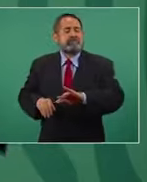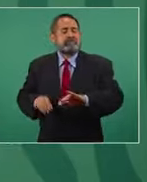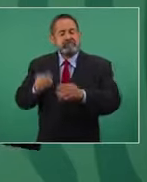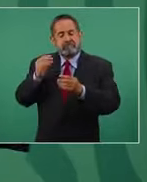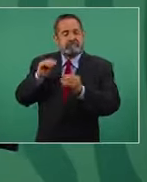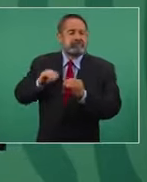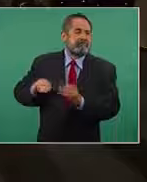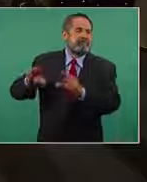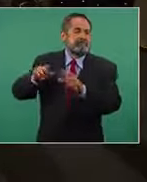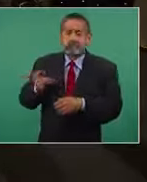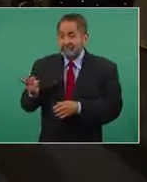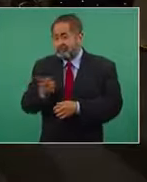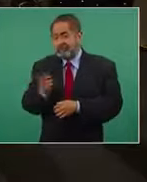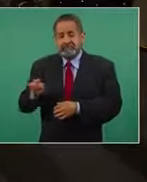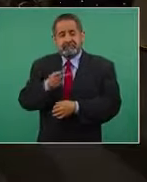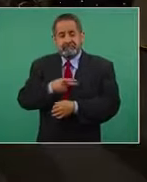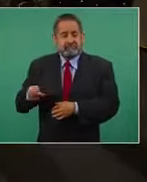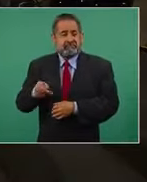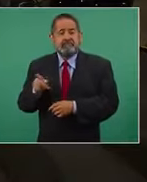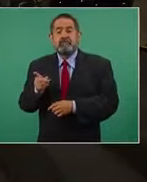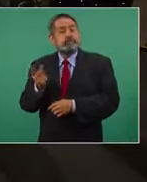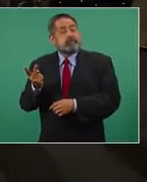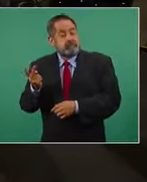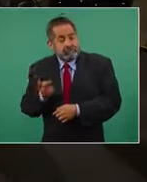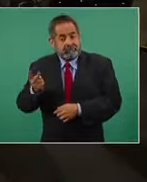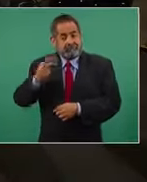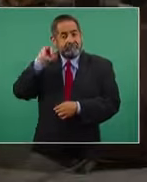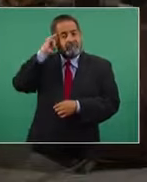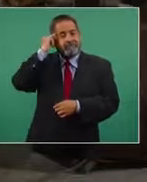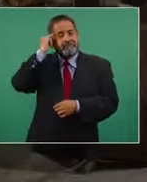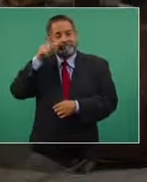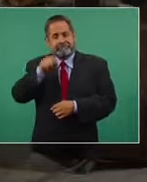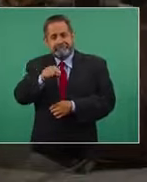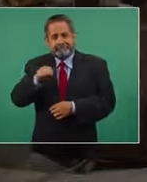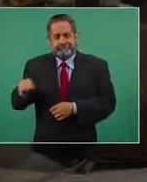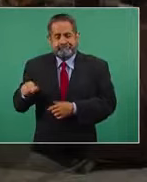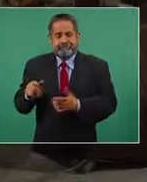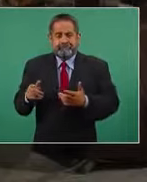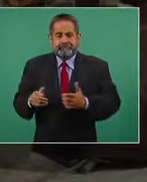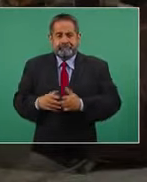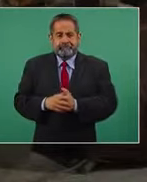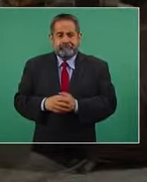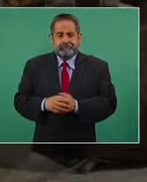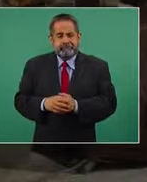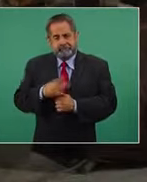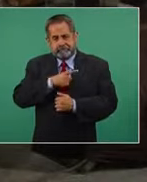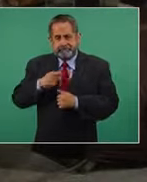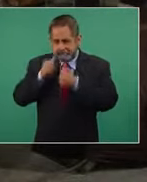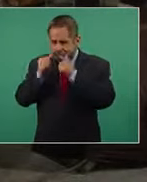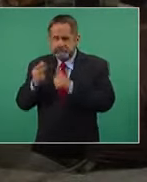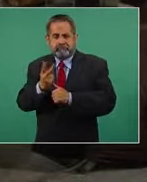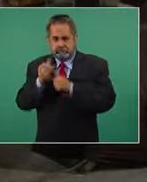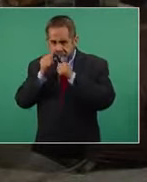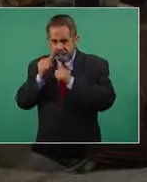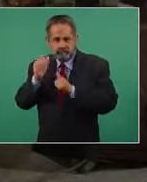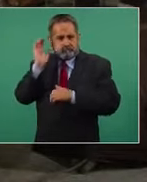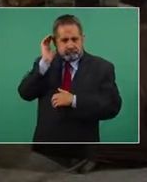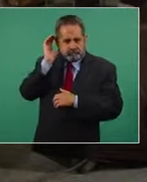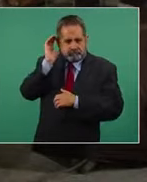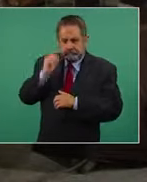olvidadas, pobres, indígenas, pues hay que atenderlos,